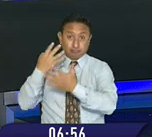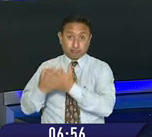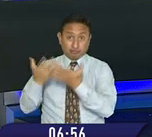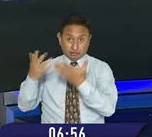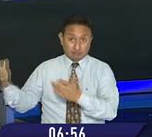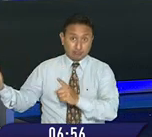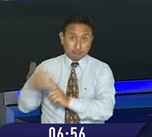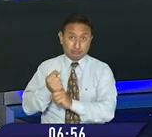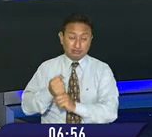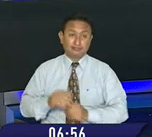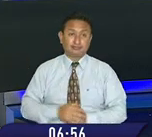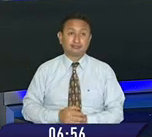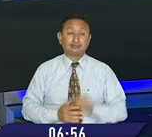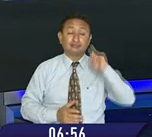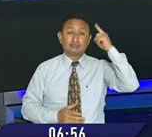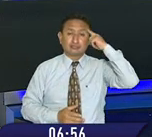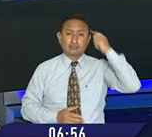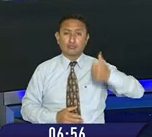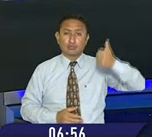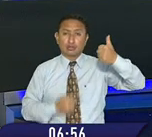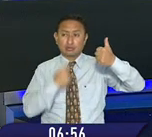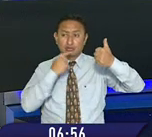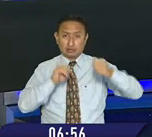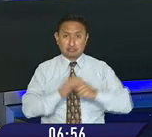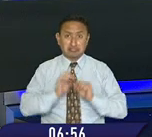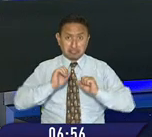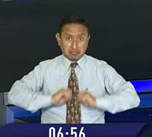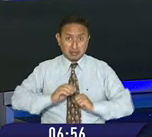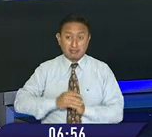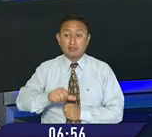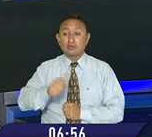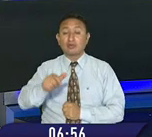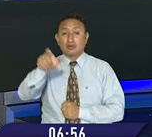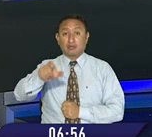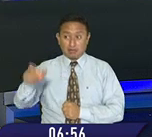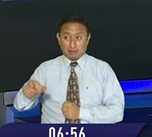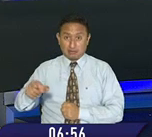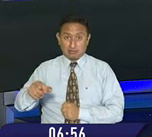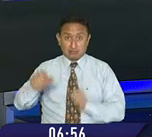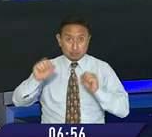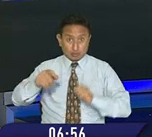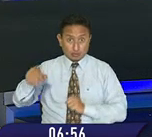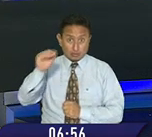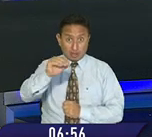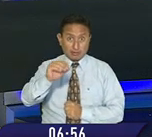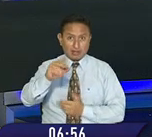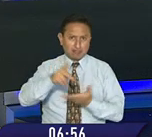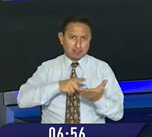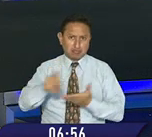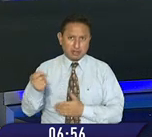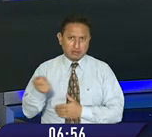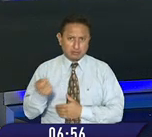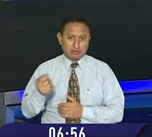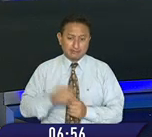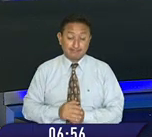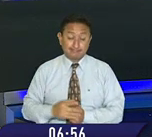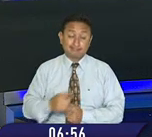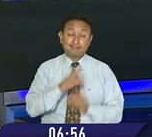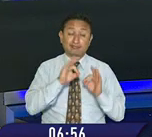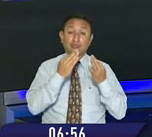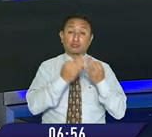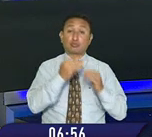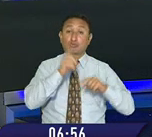recapturados. El gobierno pues también ofrece recompensa para dar con quienes falten. Esto pues en medio de la tragedia que viven familiares y